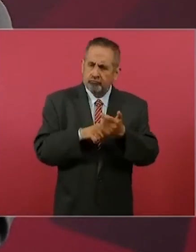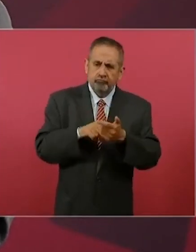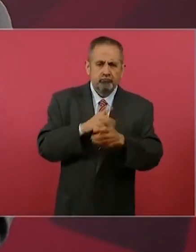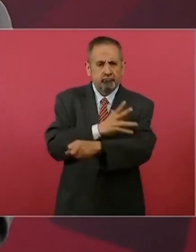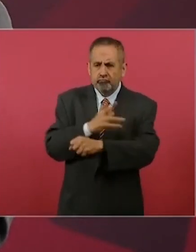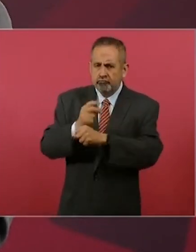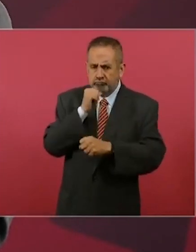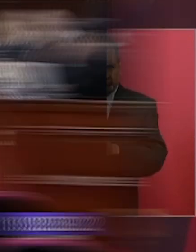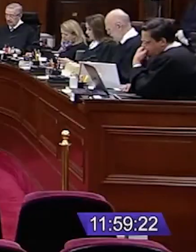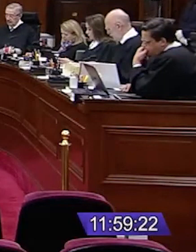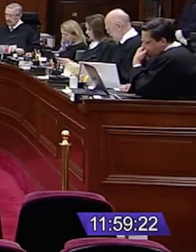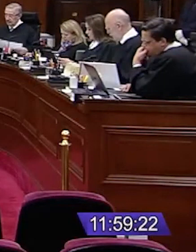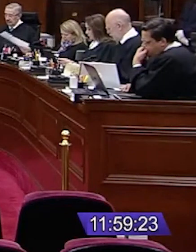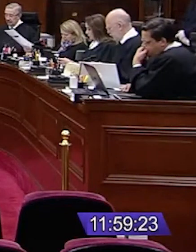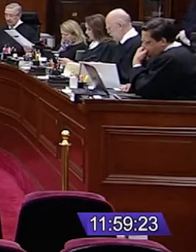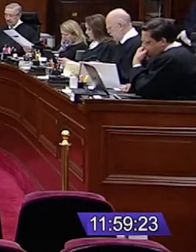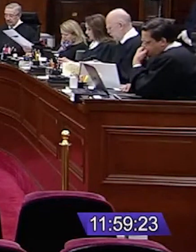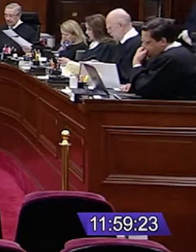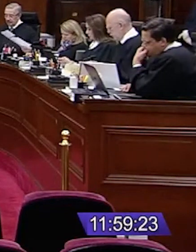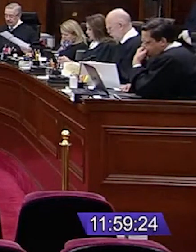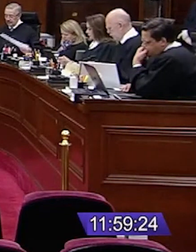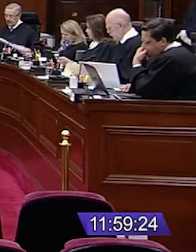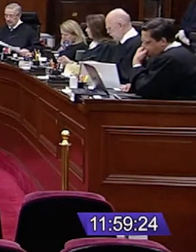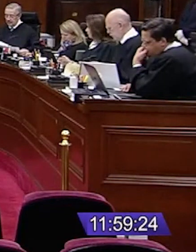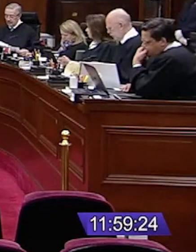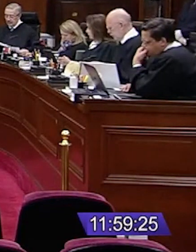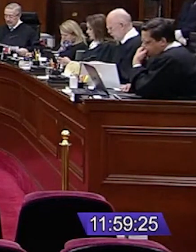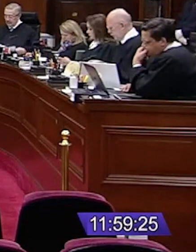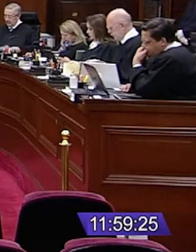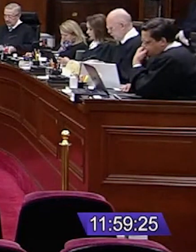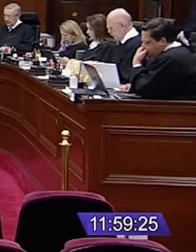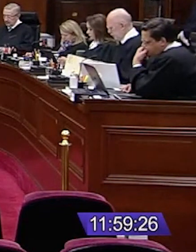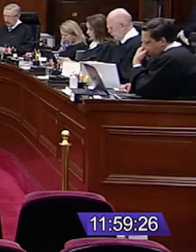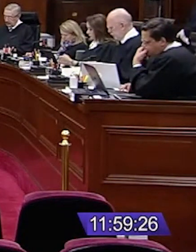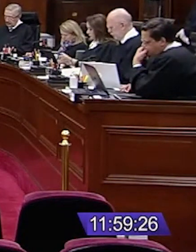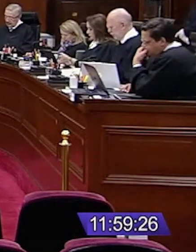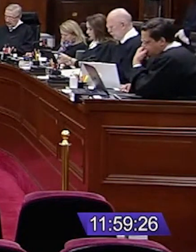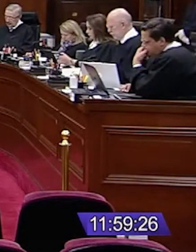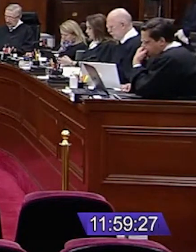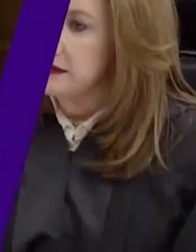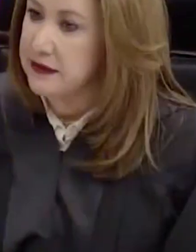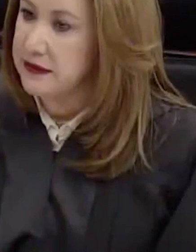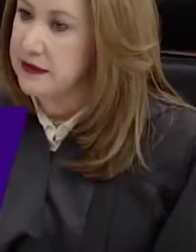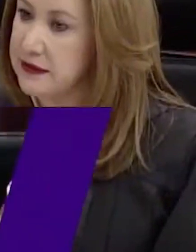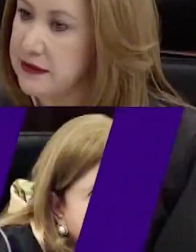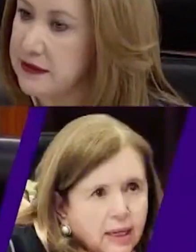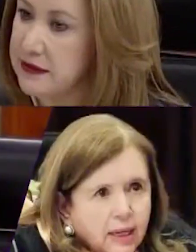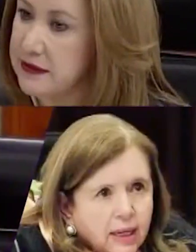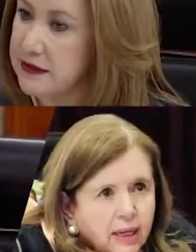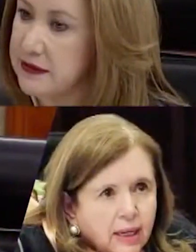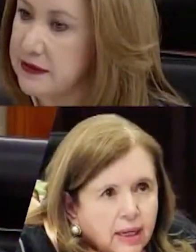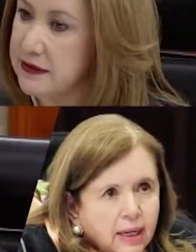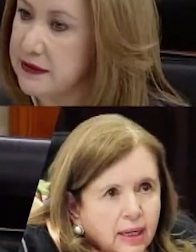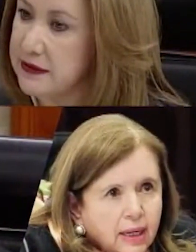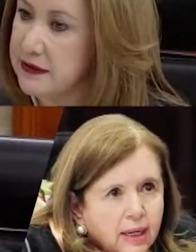varios organismos autónomos, incluidos la Suprema Corte de Justicia de la Nación, con respecto a los salarios de la burocracia y a la aplicación del artículo